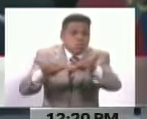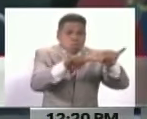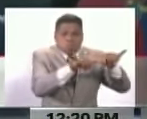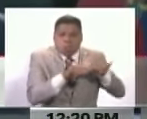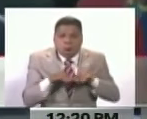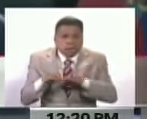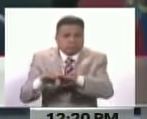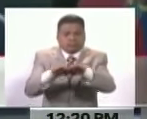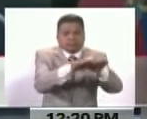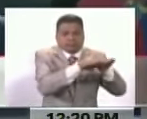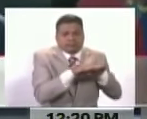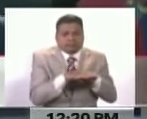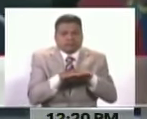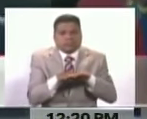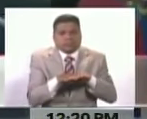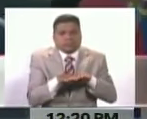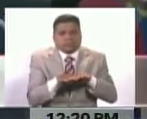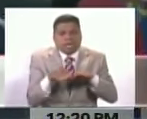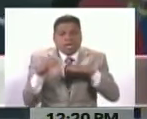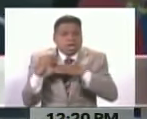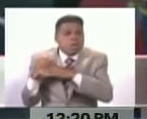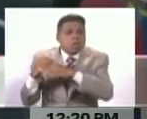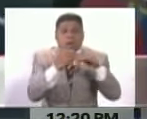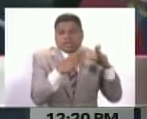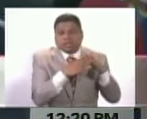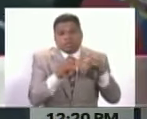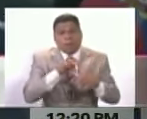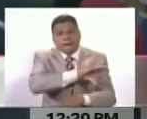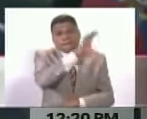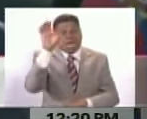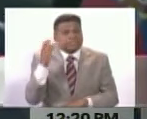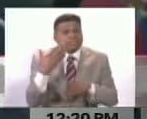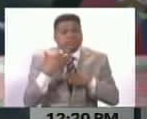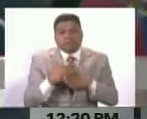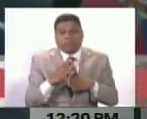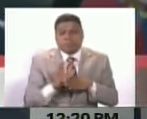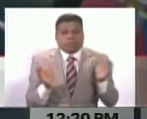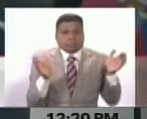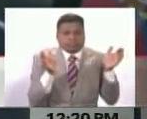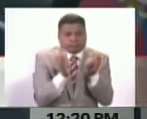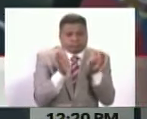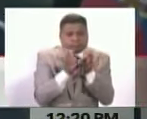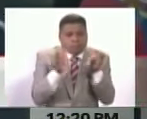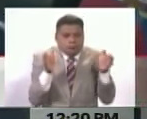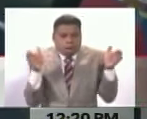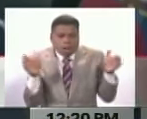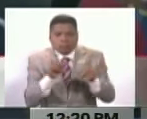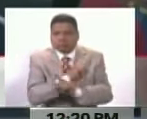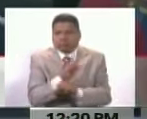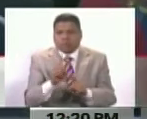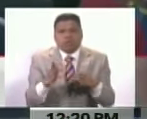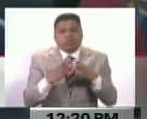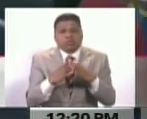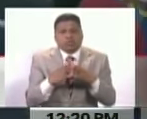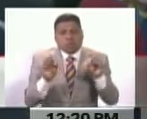tener, más allá de lo variopinto que son nuestros gobiernos, nuestros sistemas